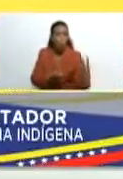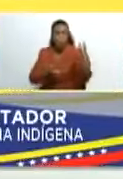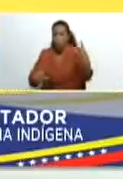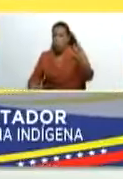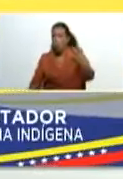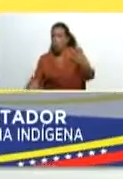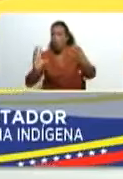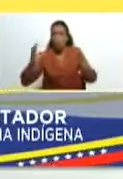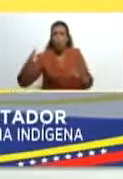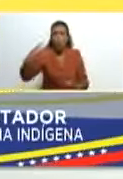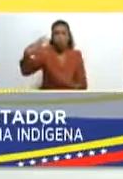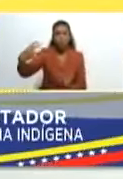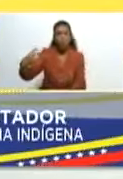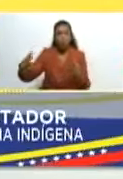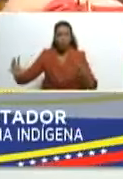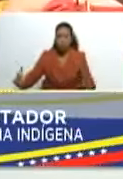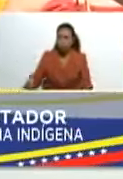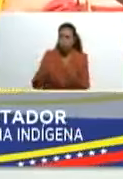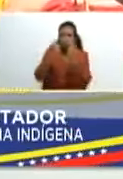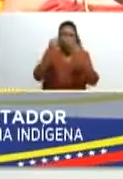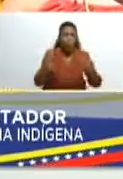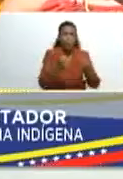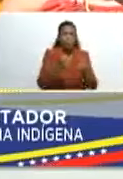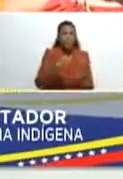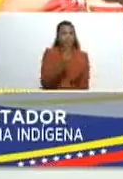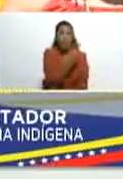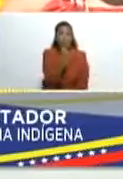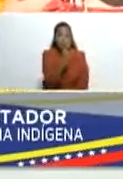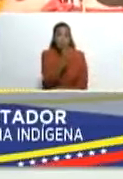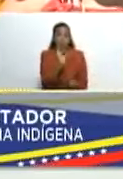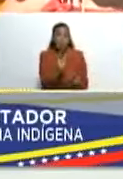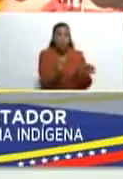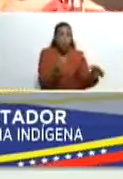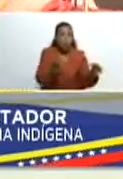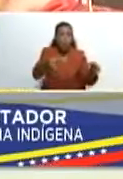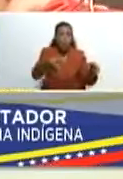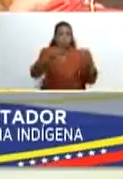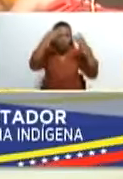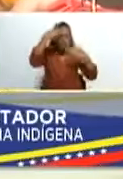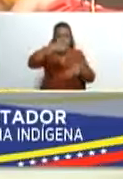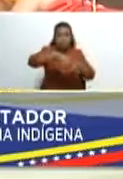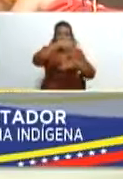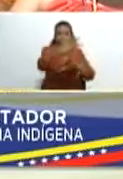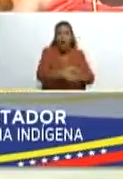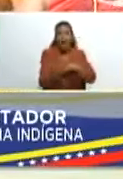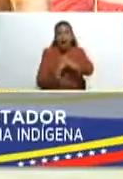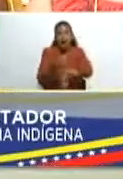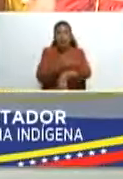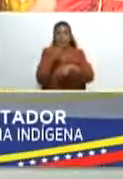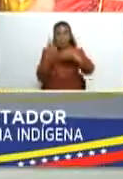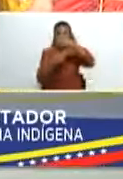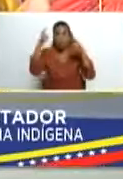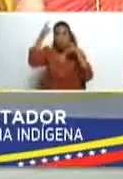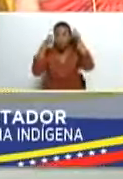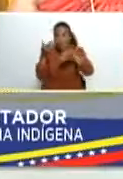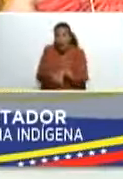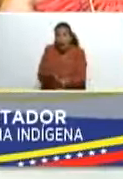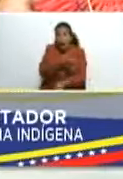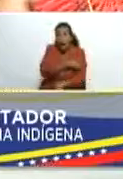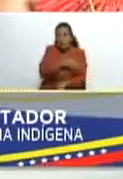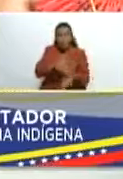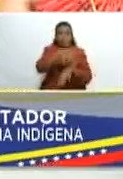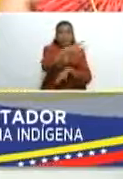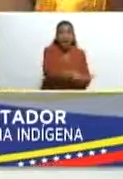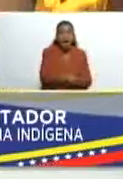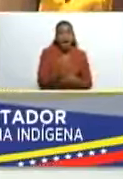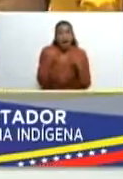encuentro que de dos sectores fundamentales que fueron excluidos antes de la revolución y que hoy en día hemos